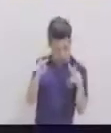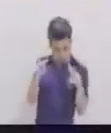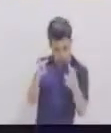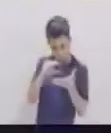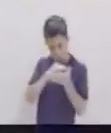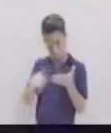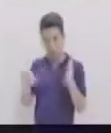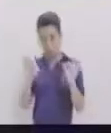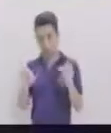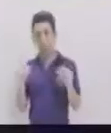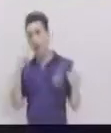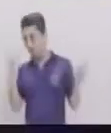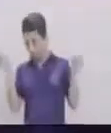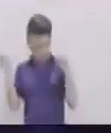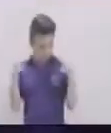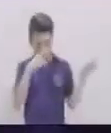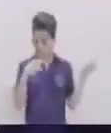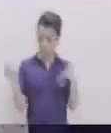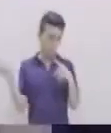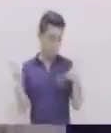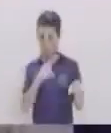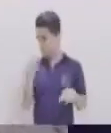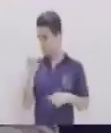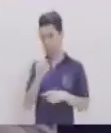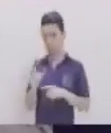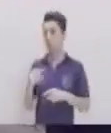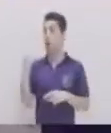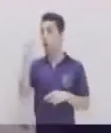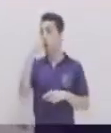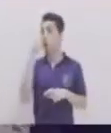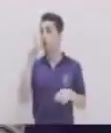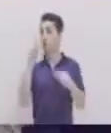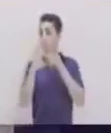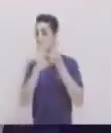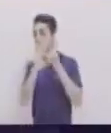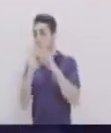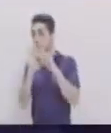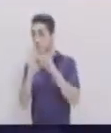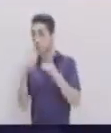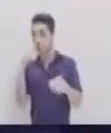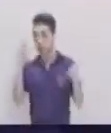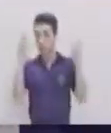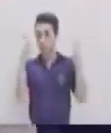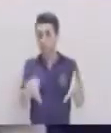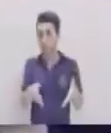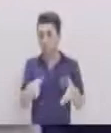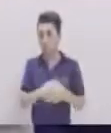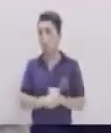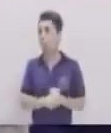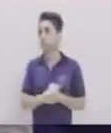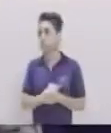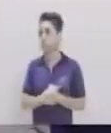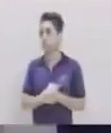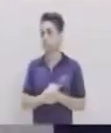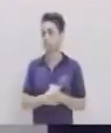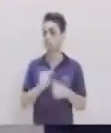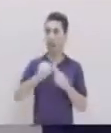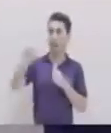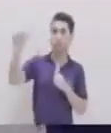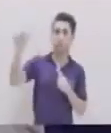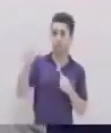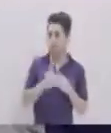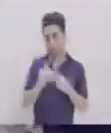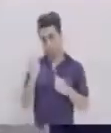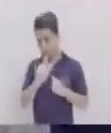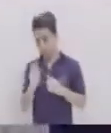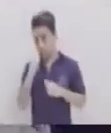texto sin mover la cabeza. Ambos ojos deben estar coordinados apuntando al papel del texto, ni más lejos ni